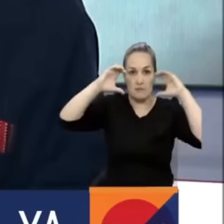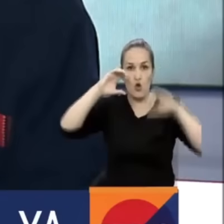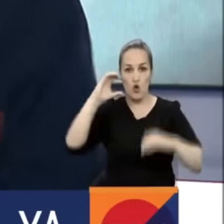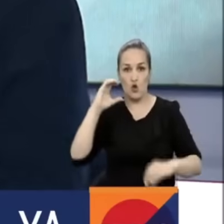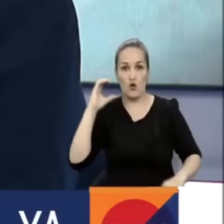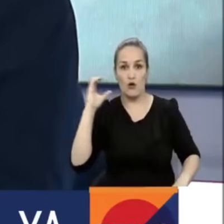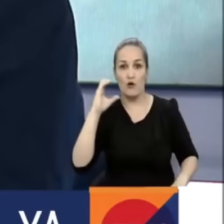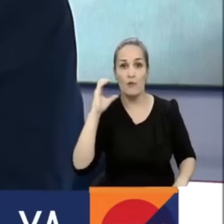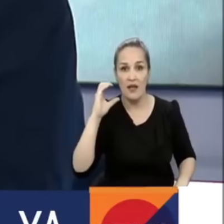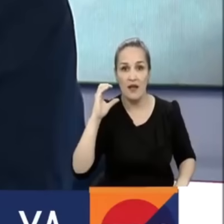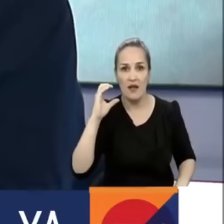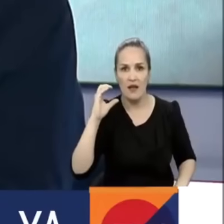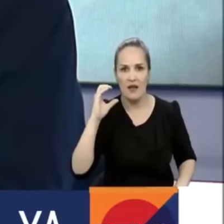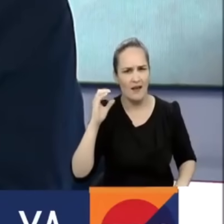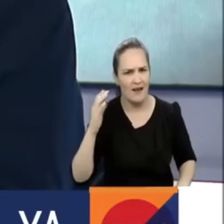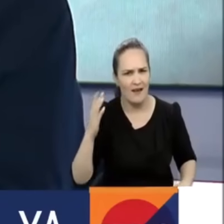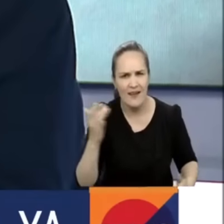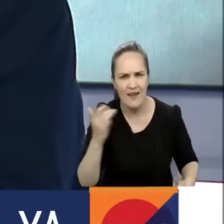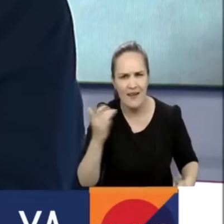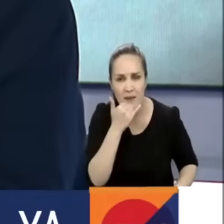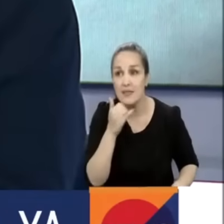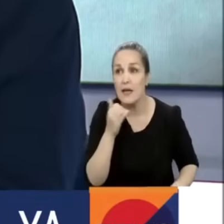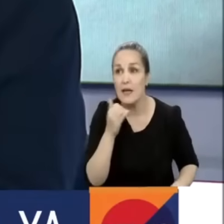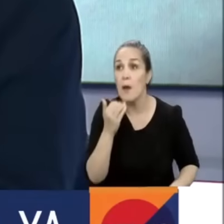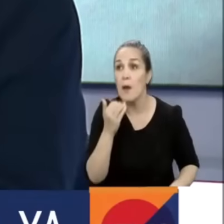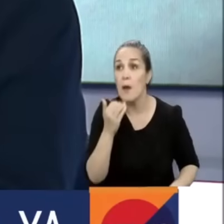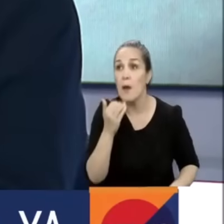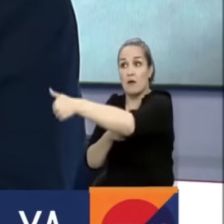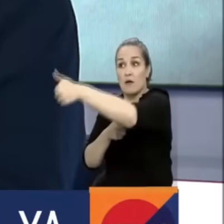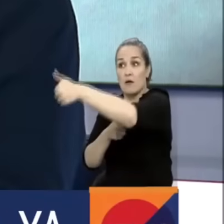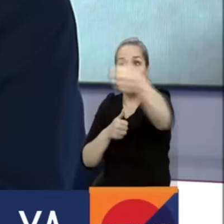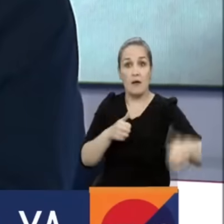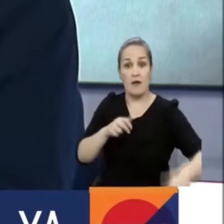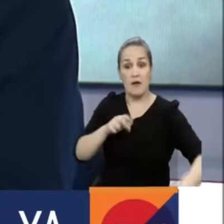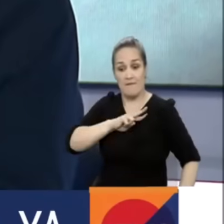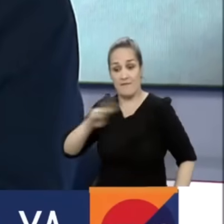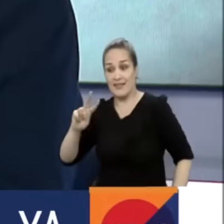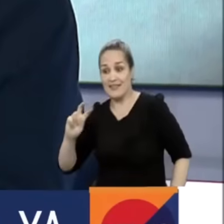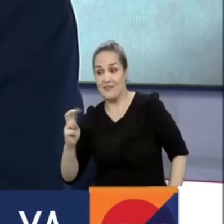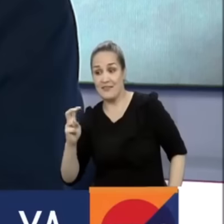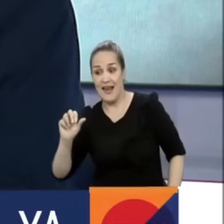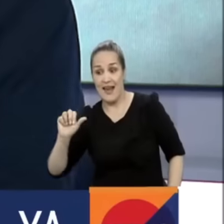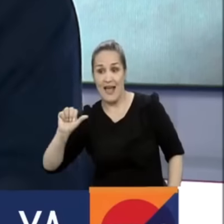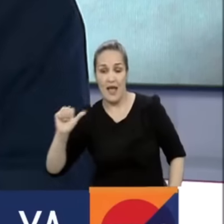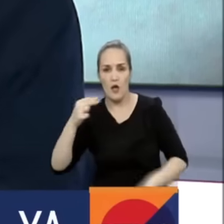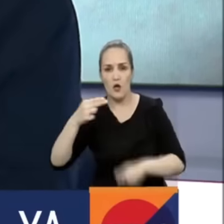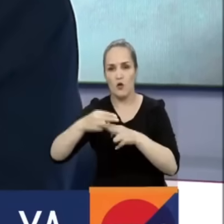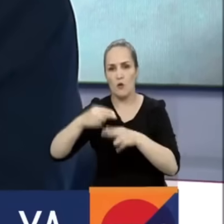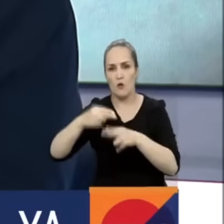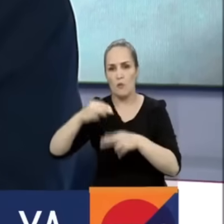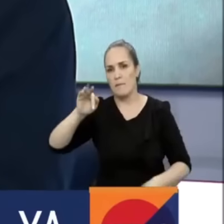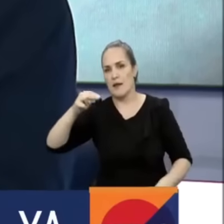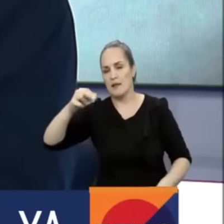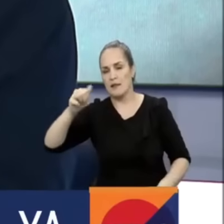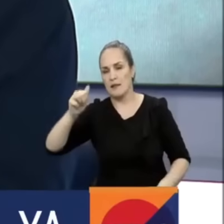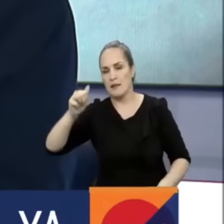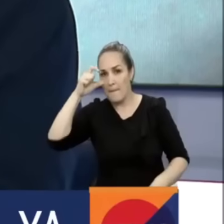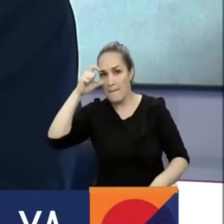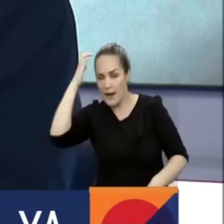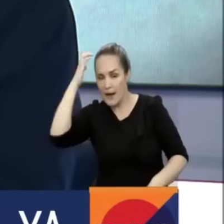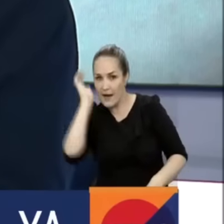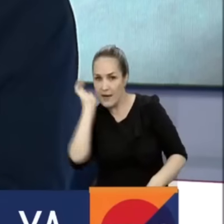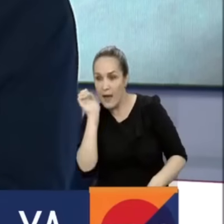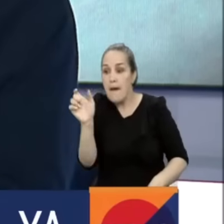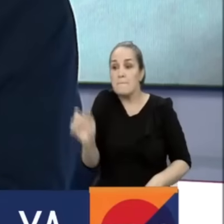país. ¿En qué consiste? Que será la señora vicefiscal Marta Mancera quien asuma la condición